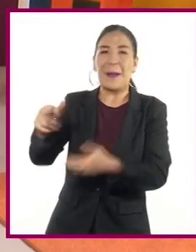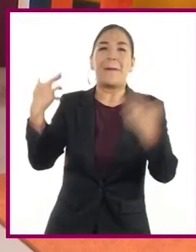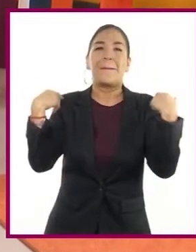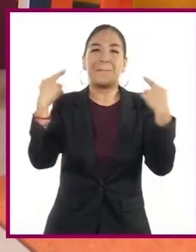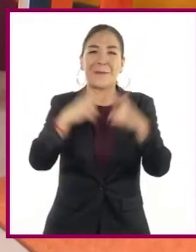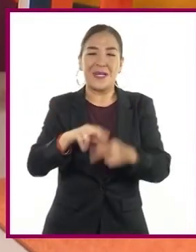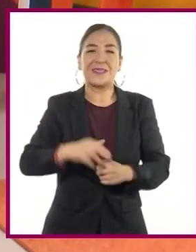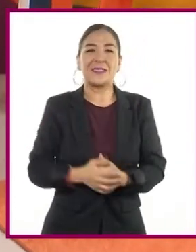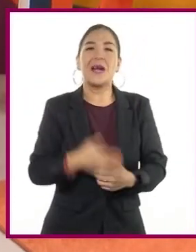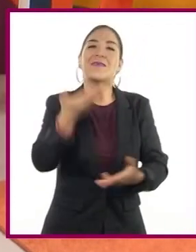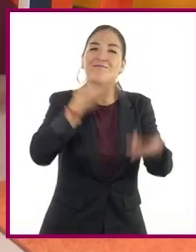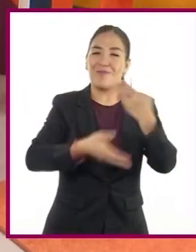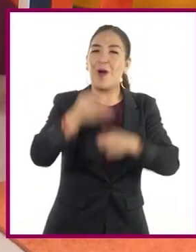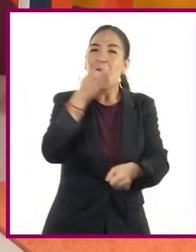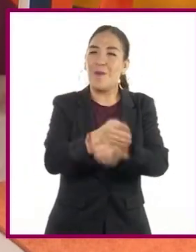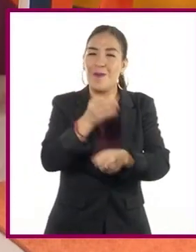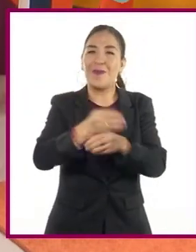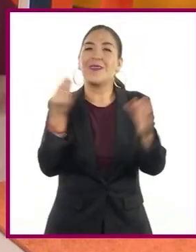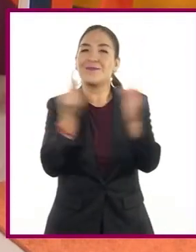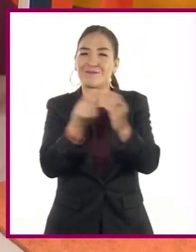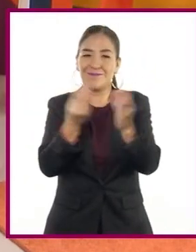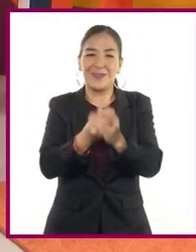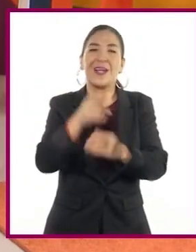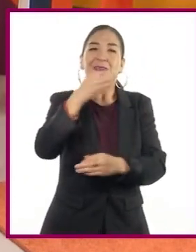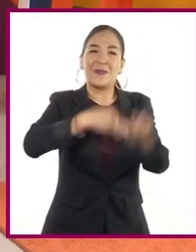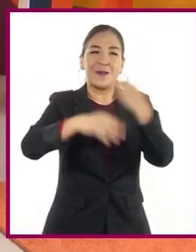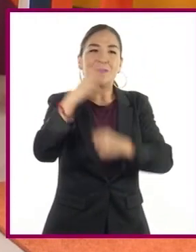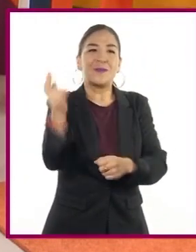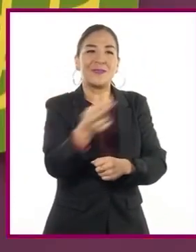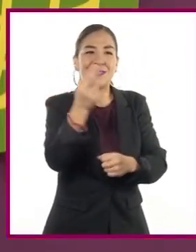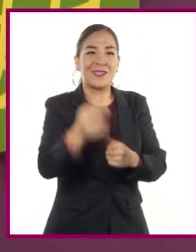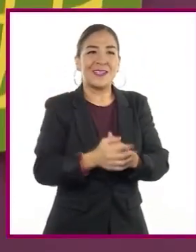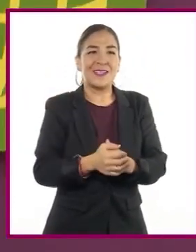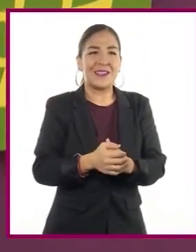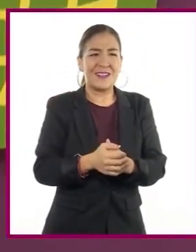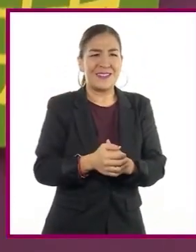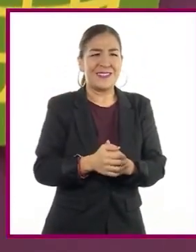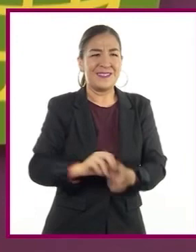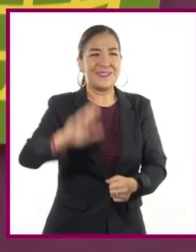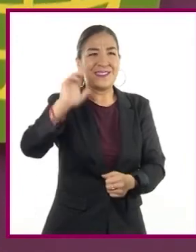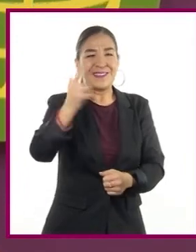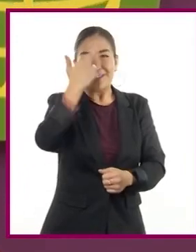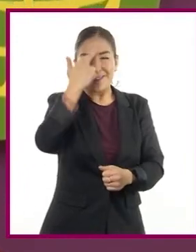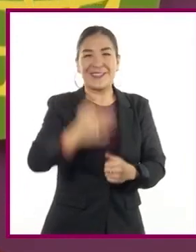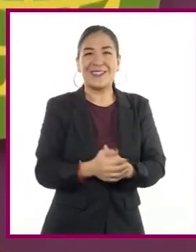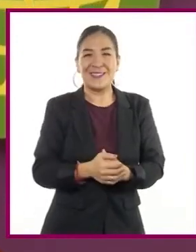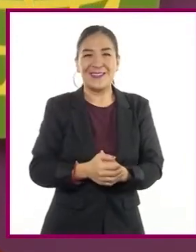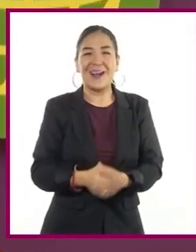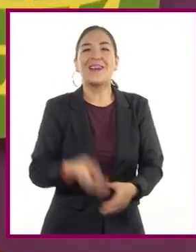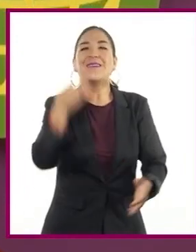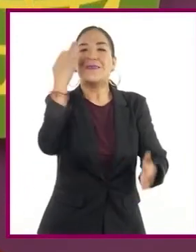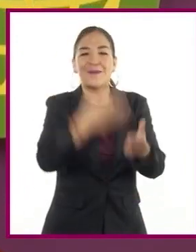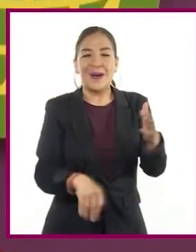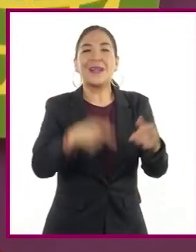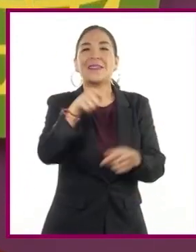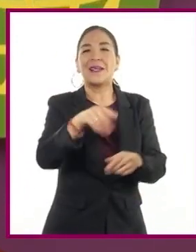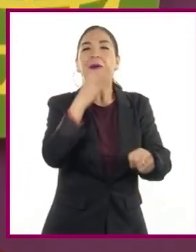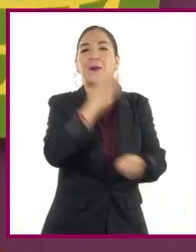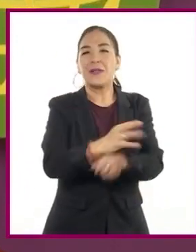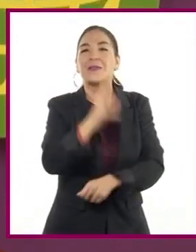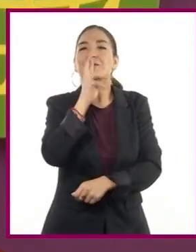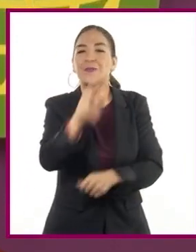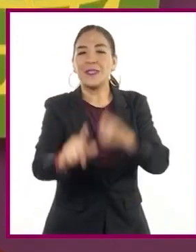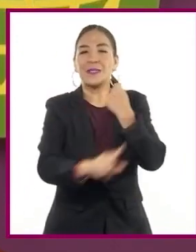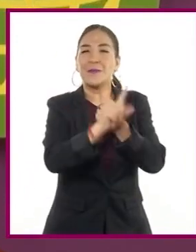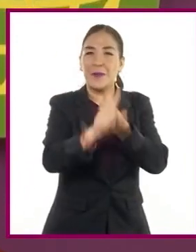Me encantó compartir esta sesión con todas y todos ustedes. Y recuerden, nos falta delimitar el problema.